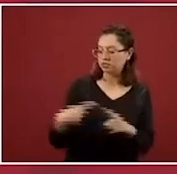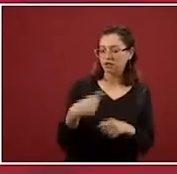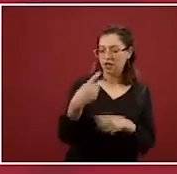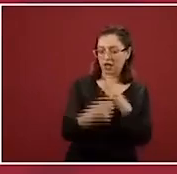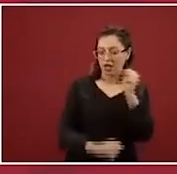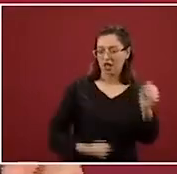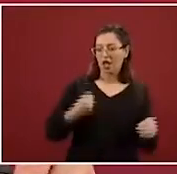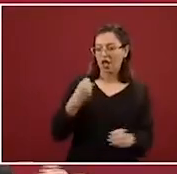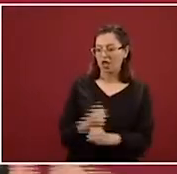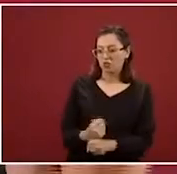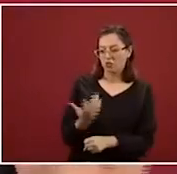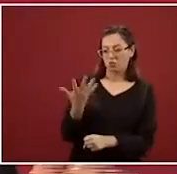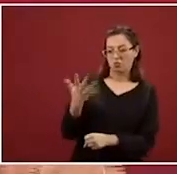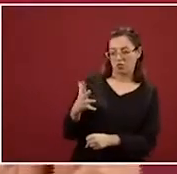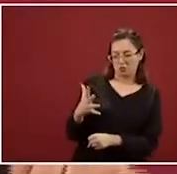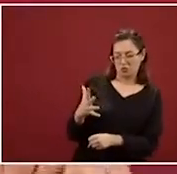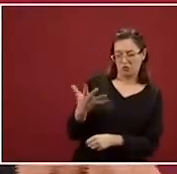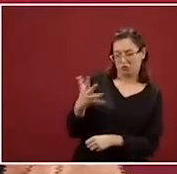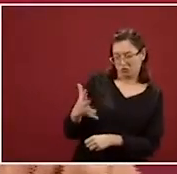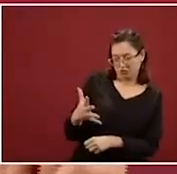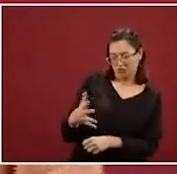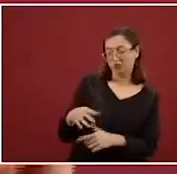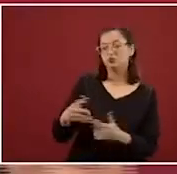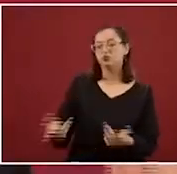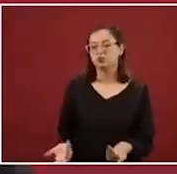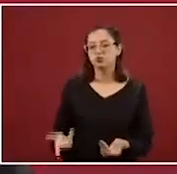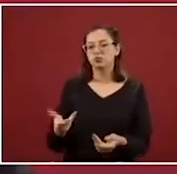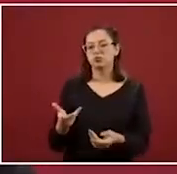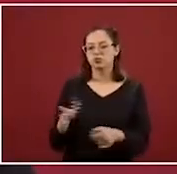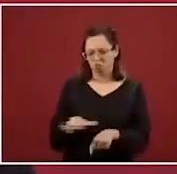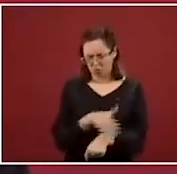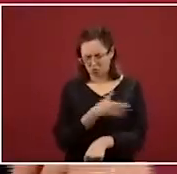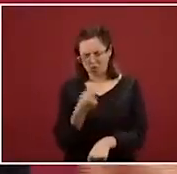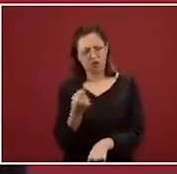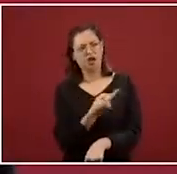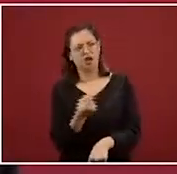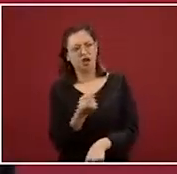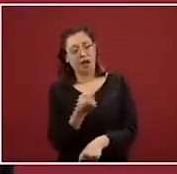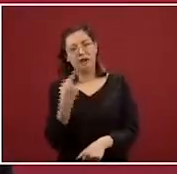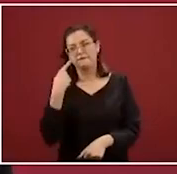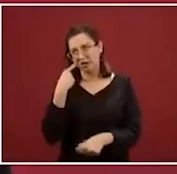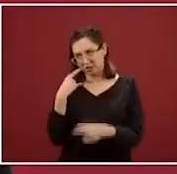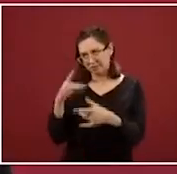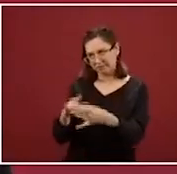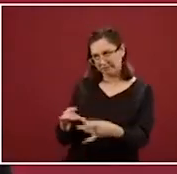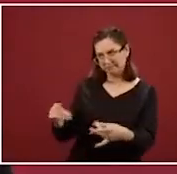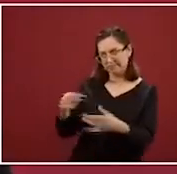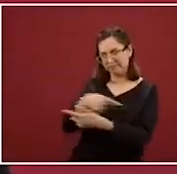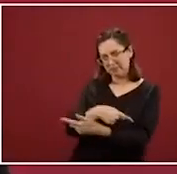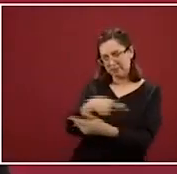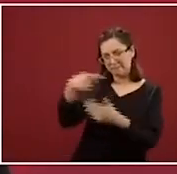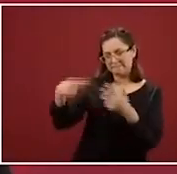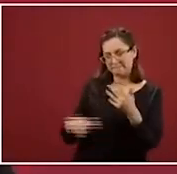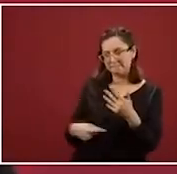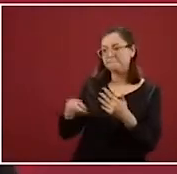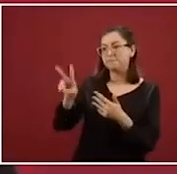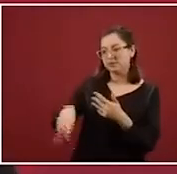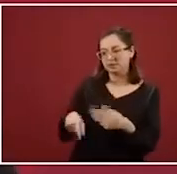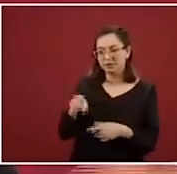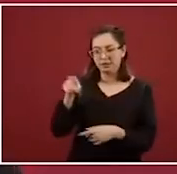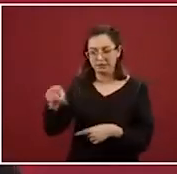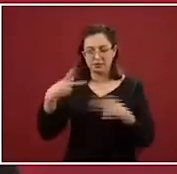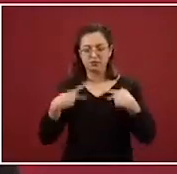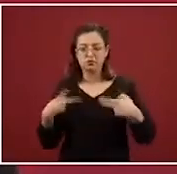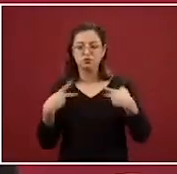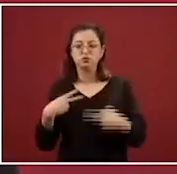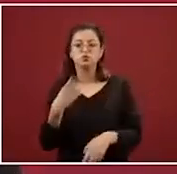la estimación venga fundamentada en una causa imputable al consumidor,